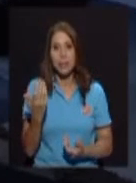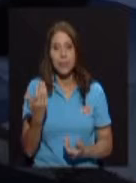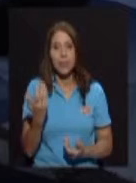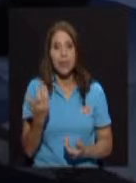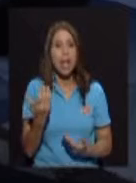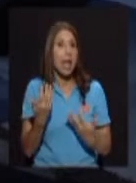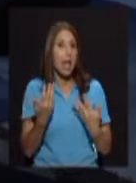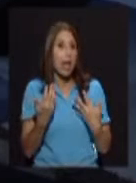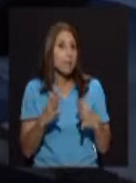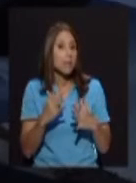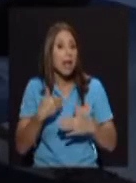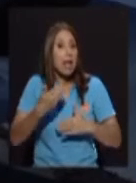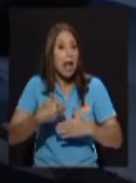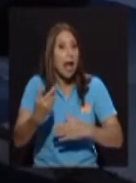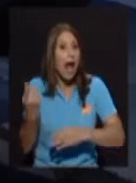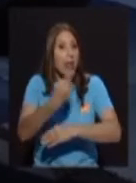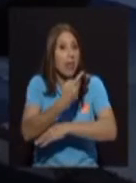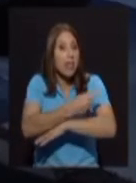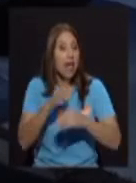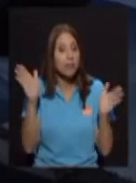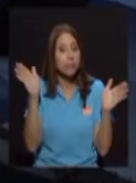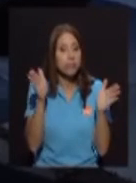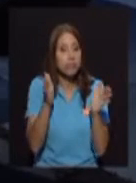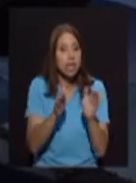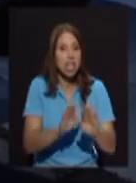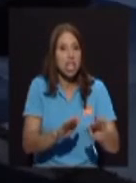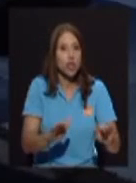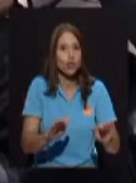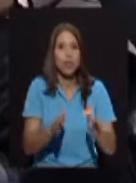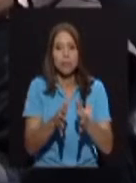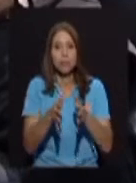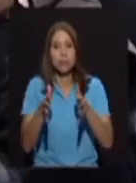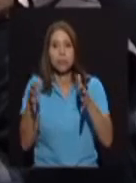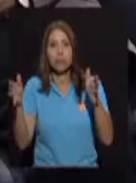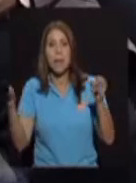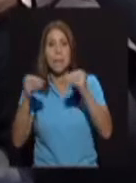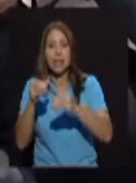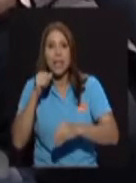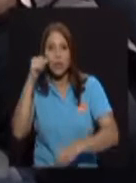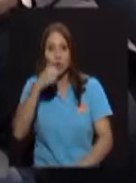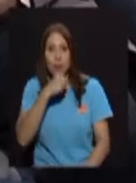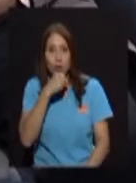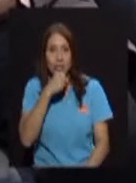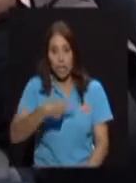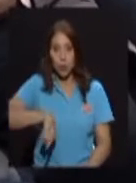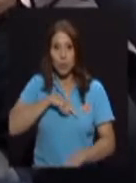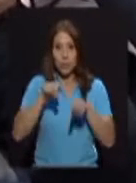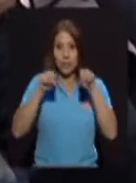habrá relativamente cada día menos niños y relativamente más adultos mayores. Es un éxito de nuestro sistema de